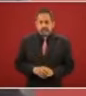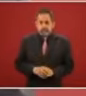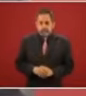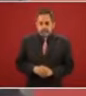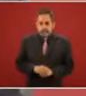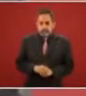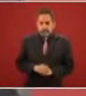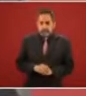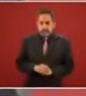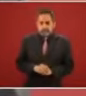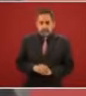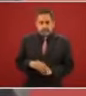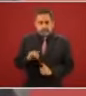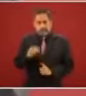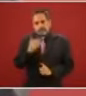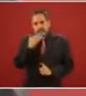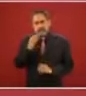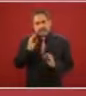está